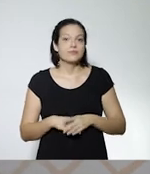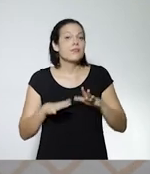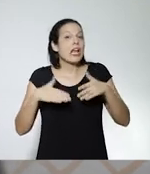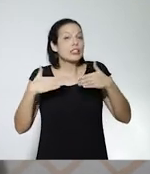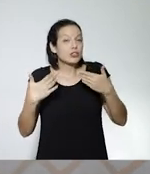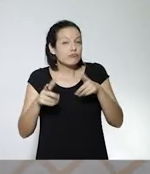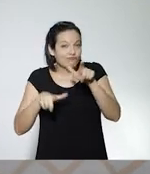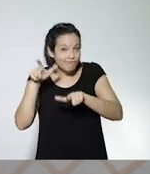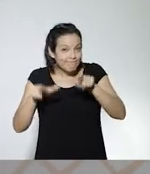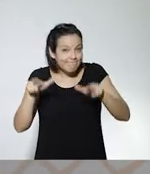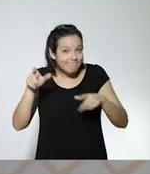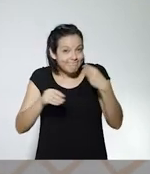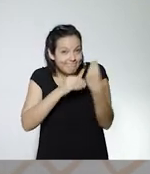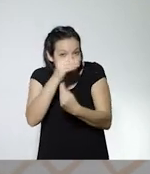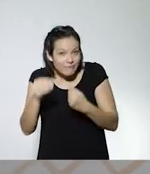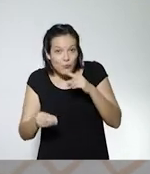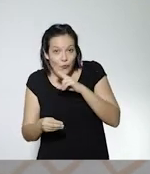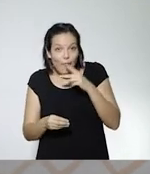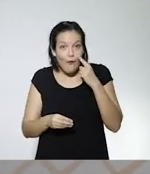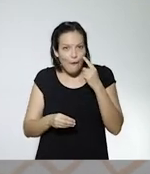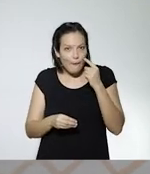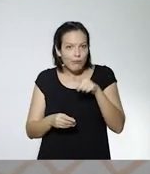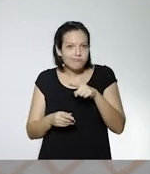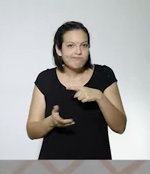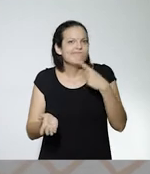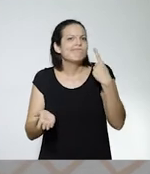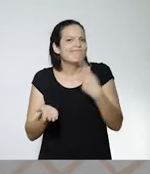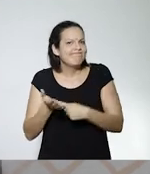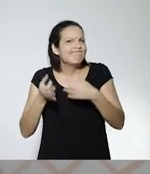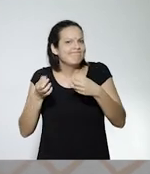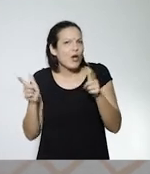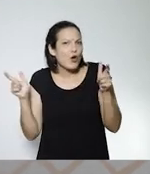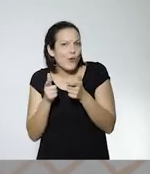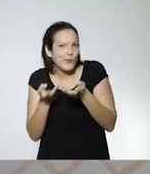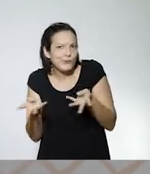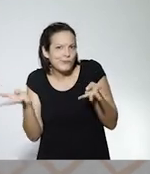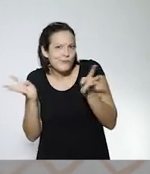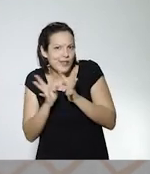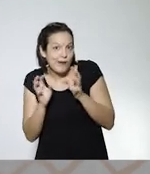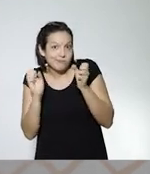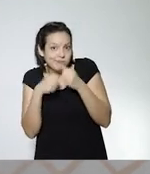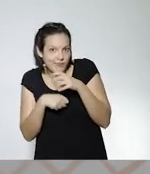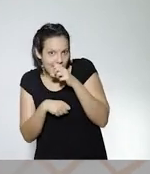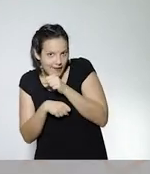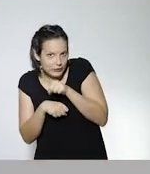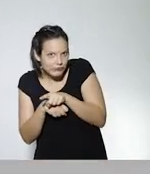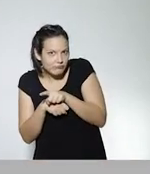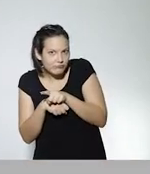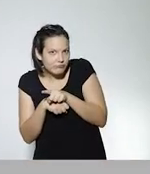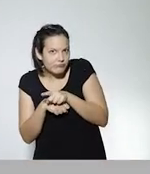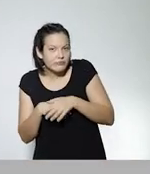Entonces los aldeanos y las aldeanas decidieron reunirse en secreto.